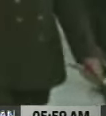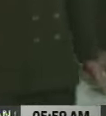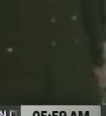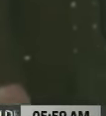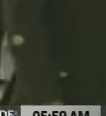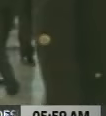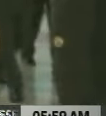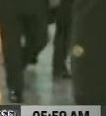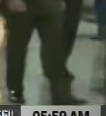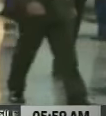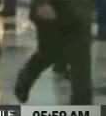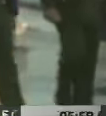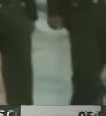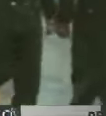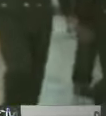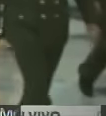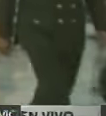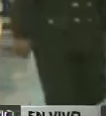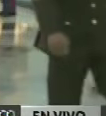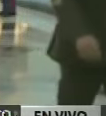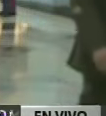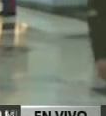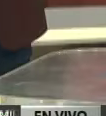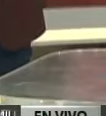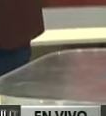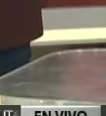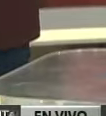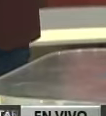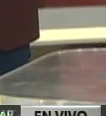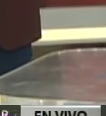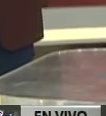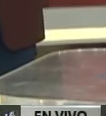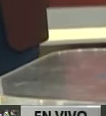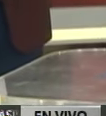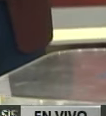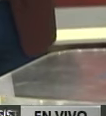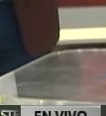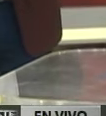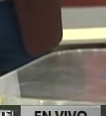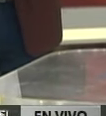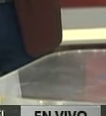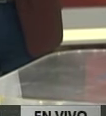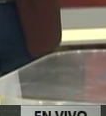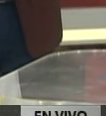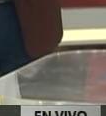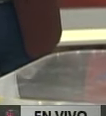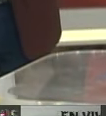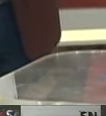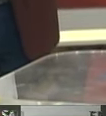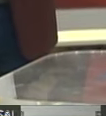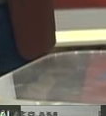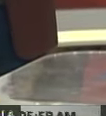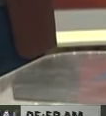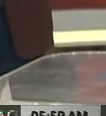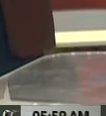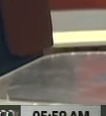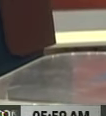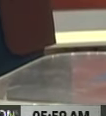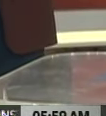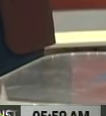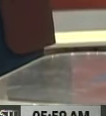tanto militar como en el tema de cultura, desde allí inicia el día de hoy esta intensa jornada y nosotros en este operativo